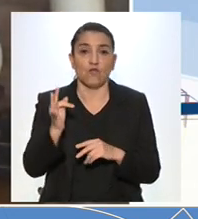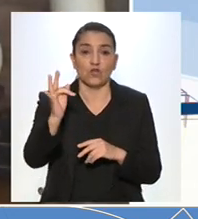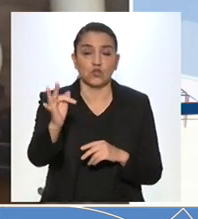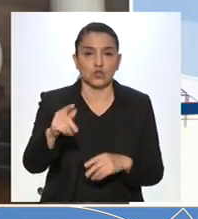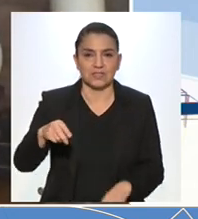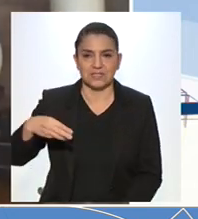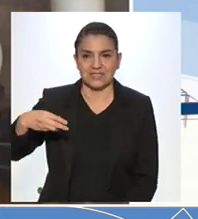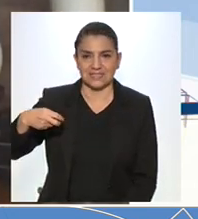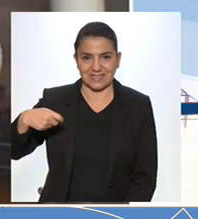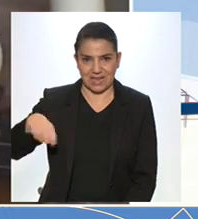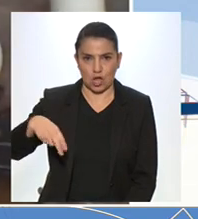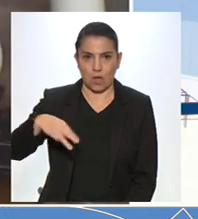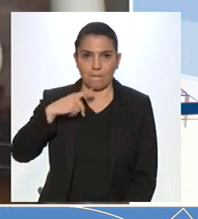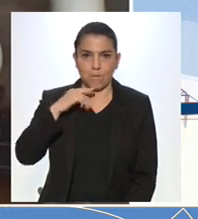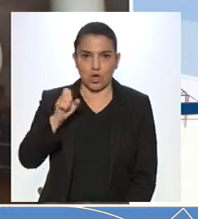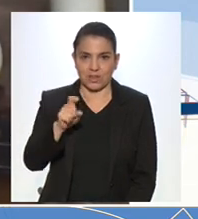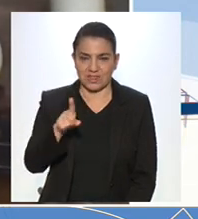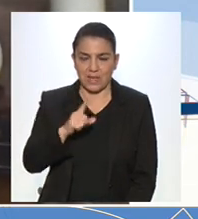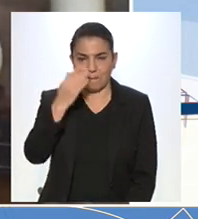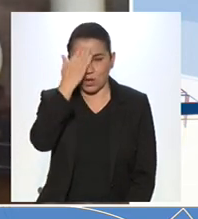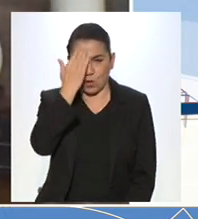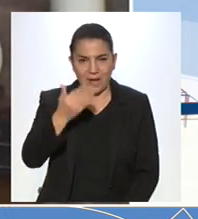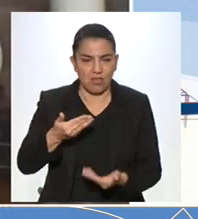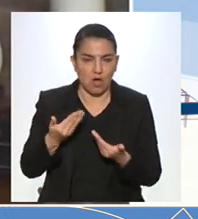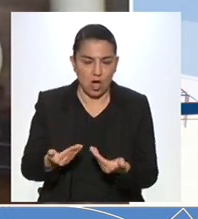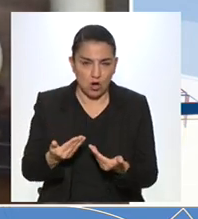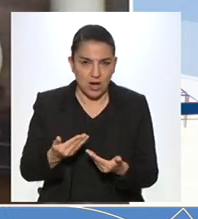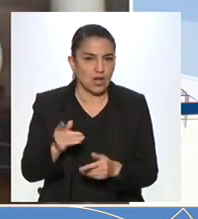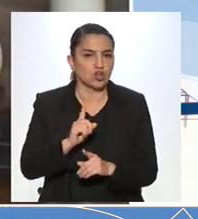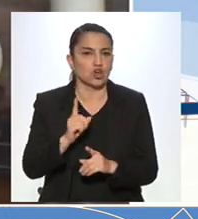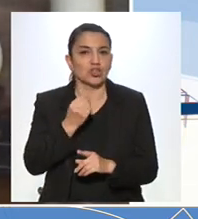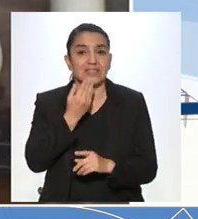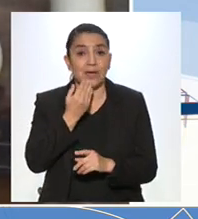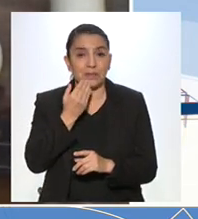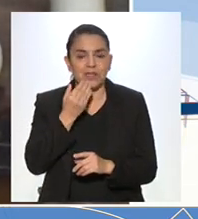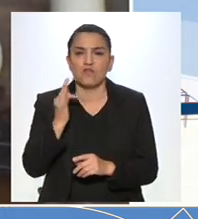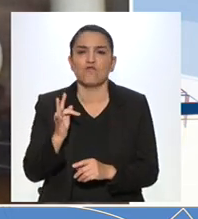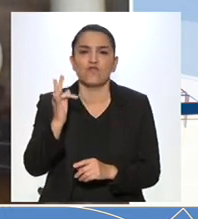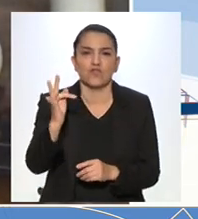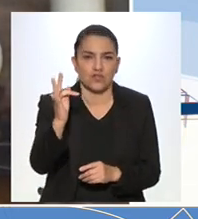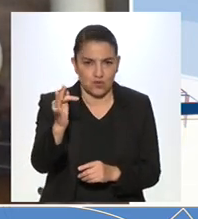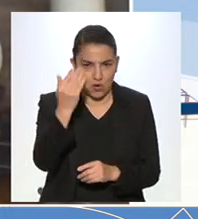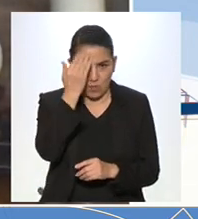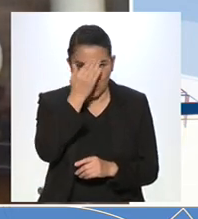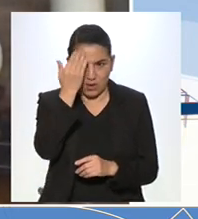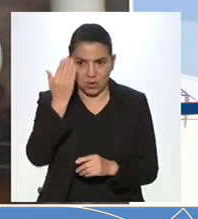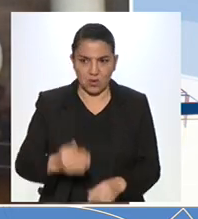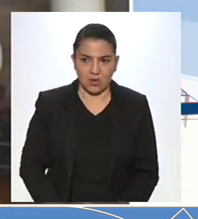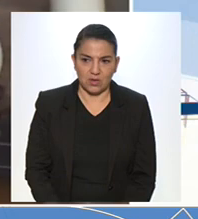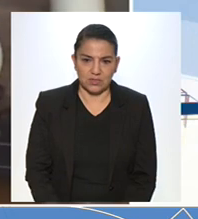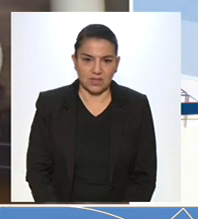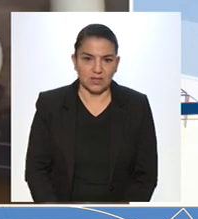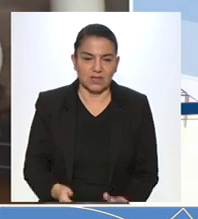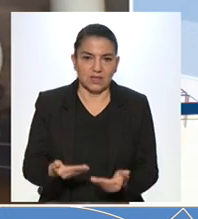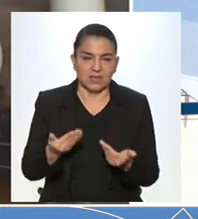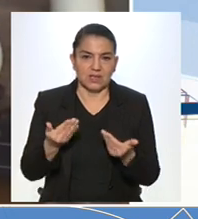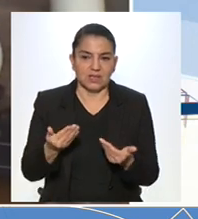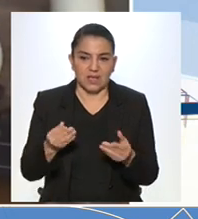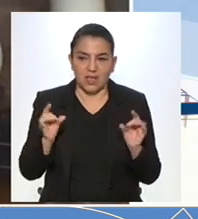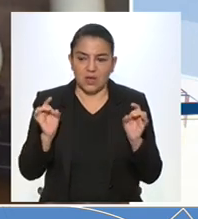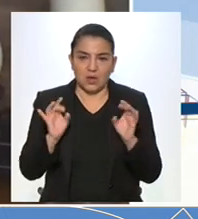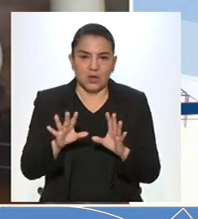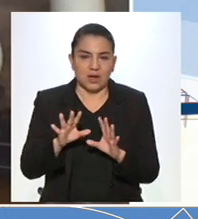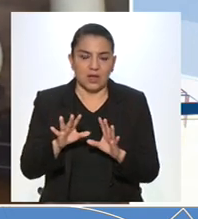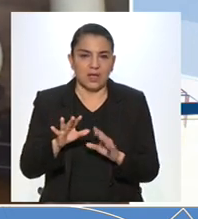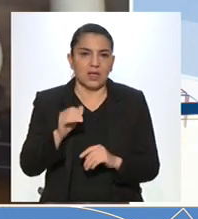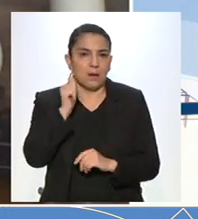no solamente preocupábamos del presente, sino que qué es lo que vamos a dejar para mañana. Y creo que lo que va a ocurrir mañana no